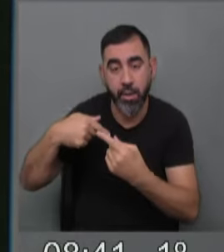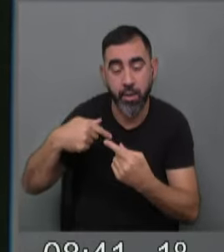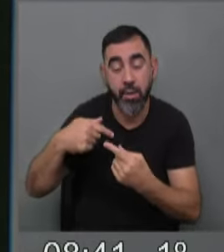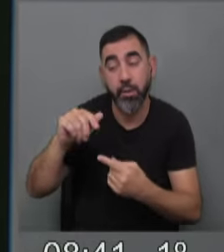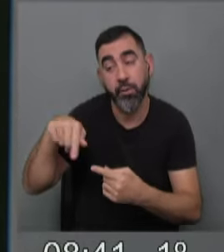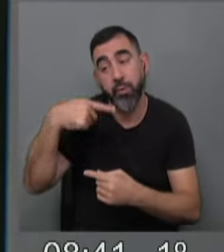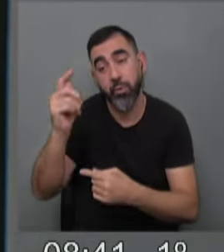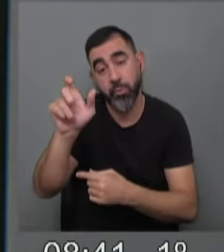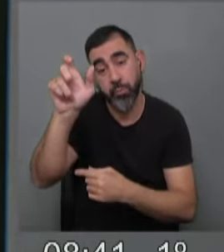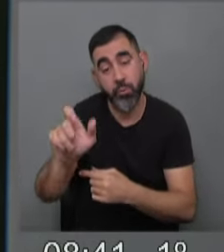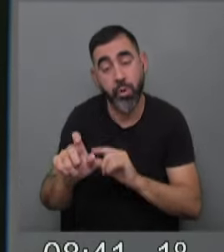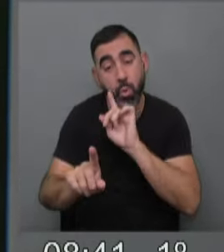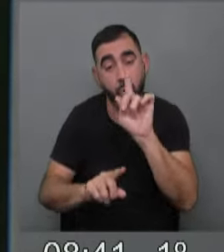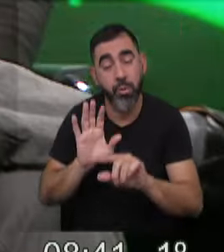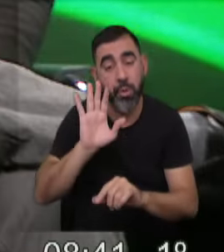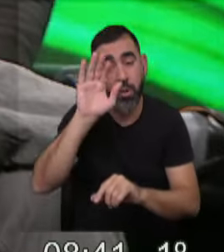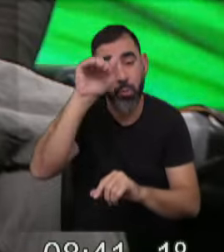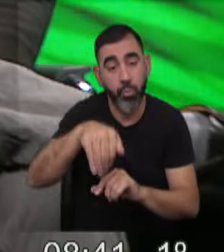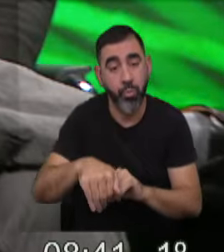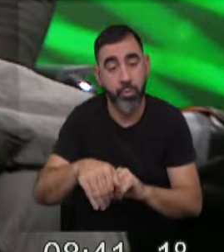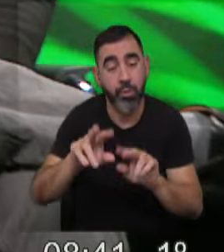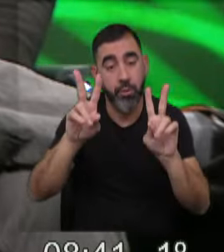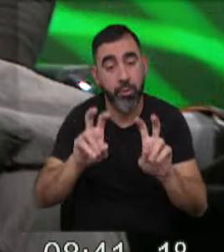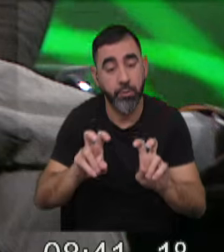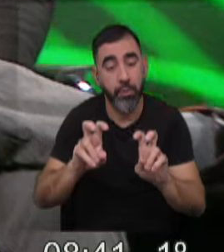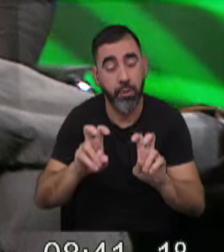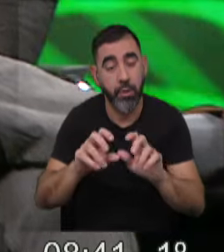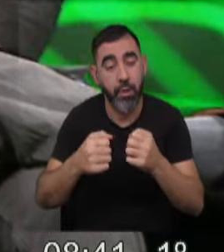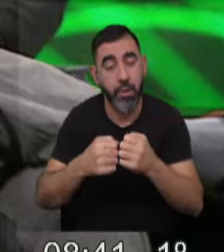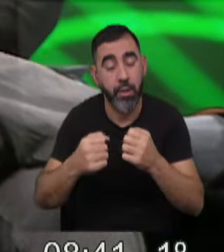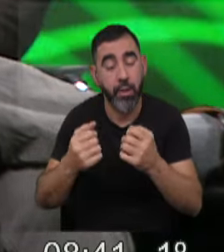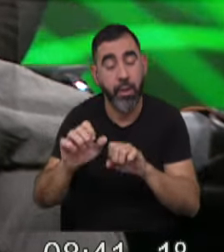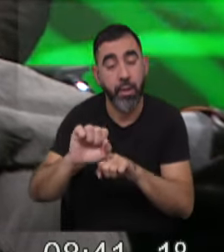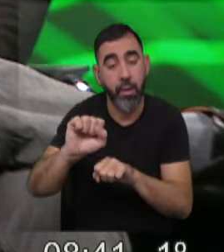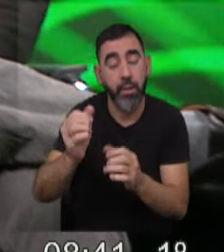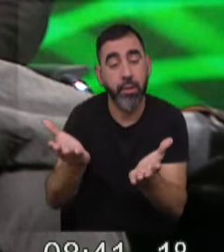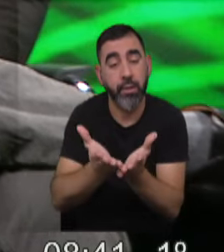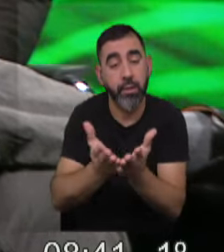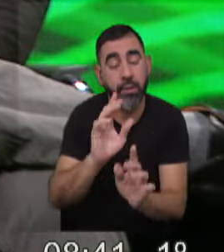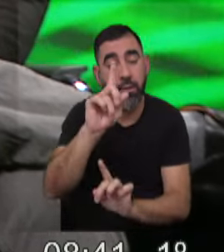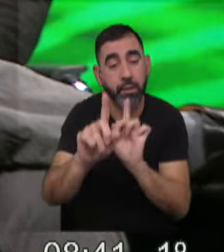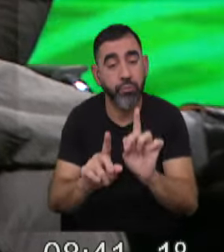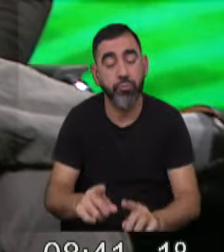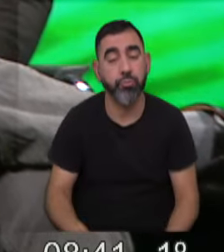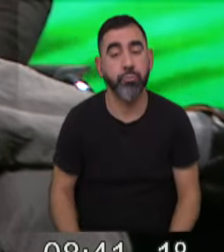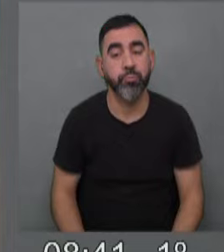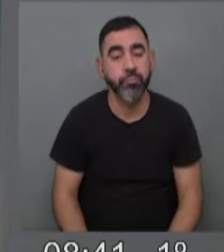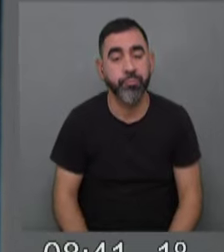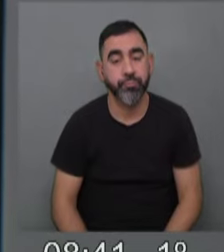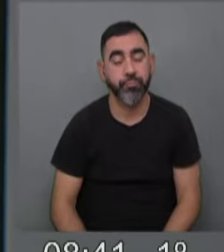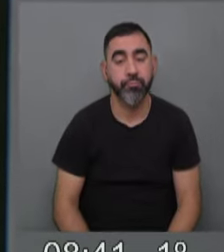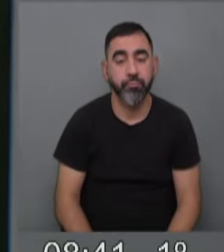Robledo de la Universidad de la República, de la parte de extensión universitaria. Sí, un gusto día. Que estén acá ambos. Muchas gracias. Gracias,